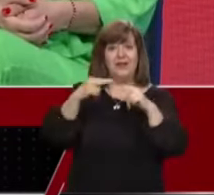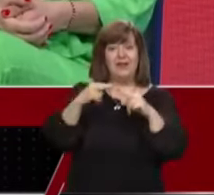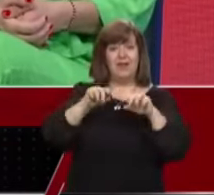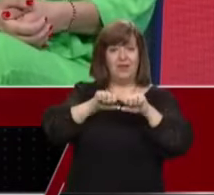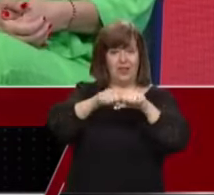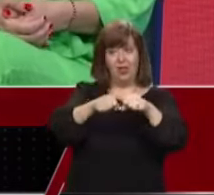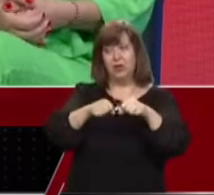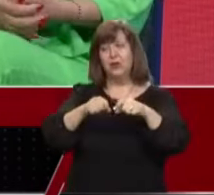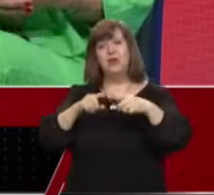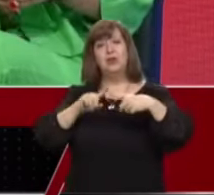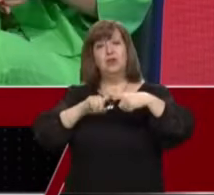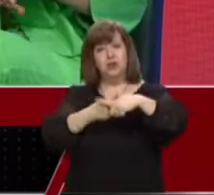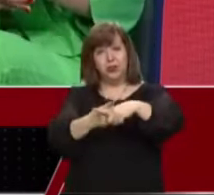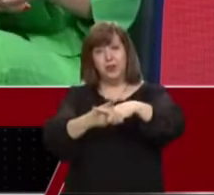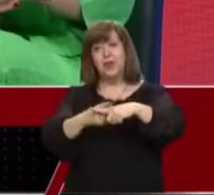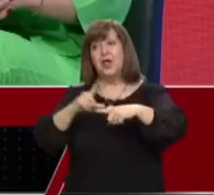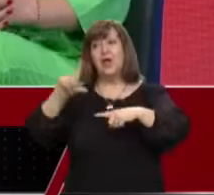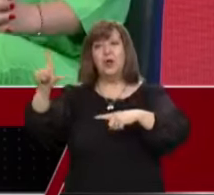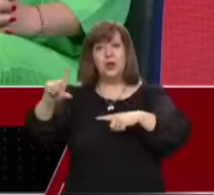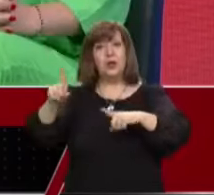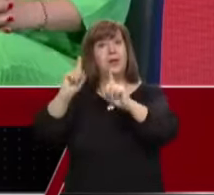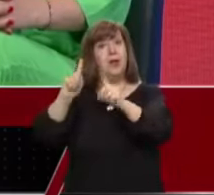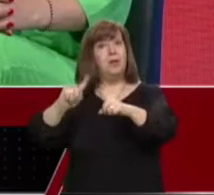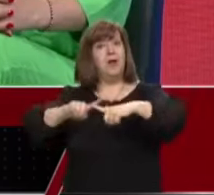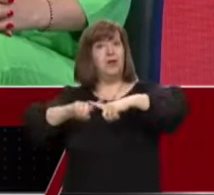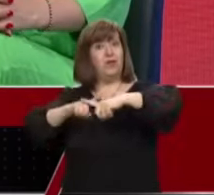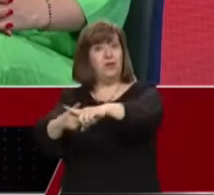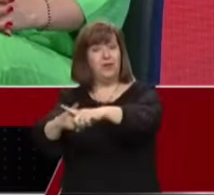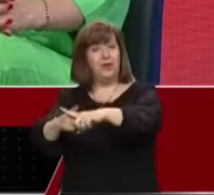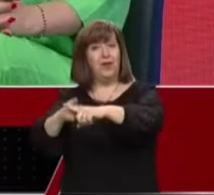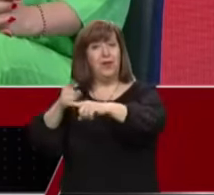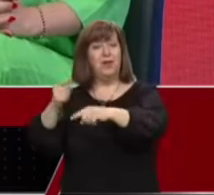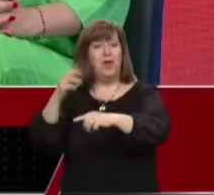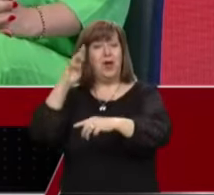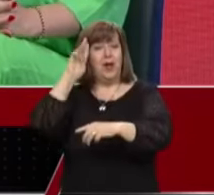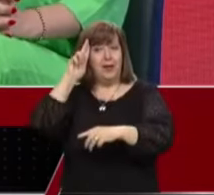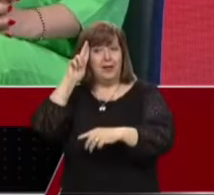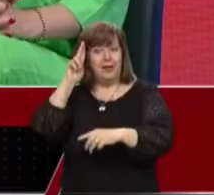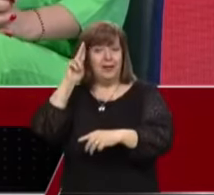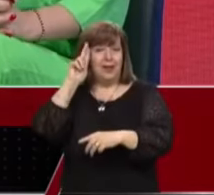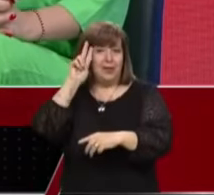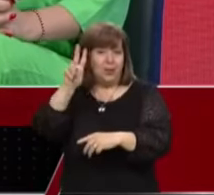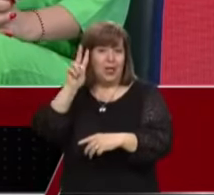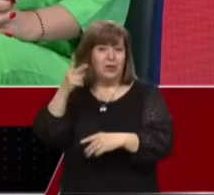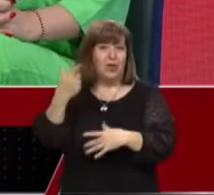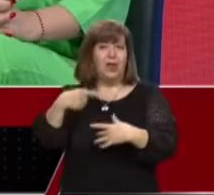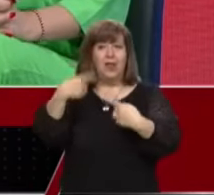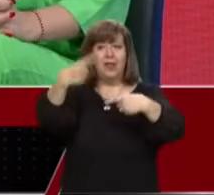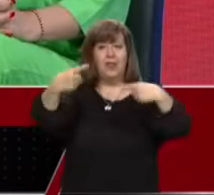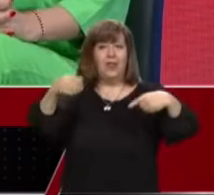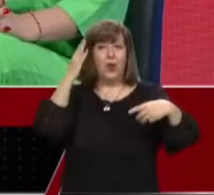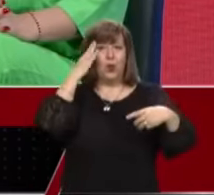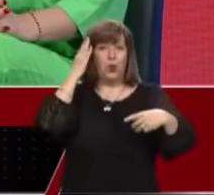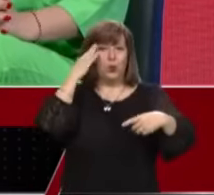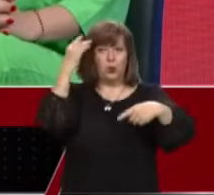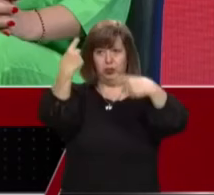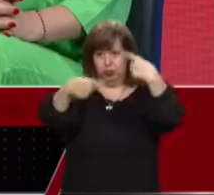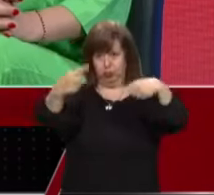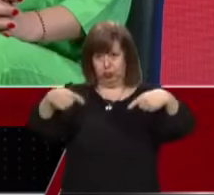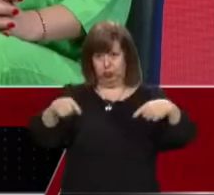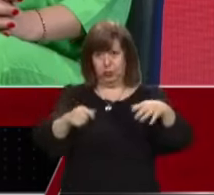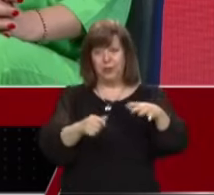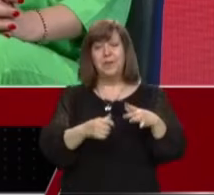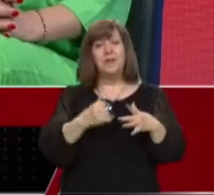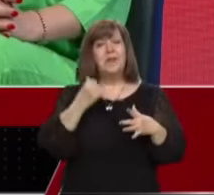lunes también es feriado por el Día por el Respeto a la Diversidad Cultural. Con lo cual, fin de semana